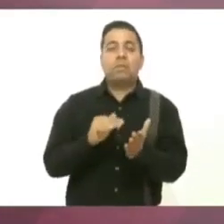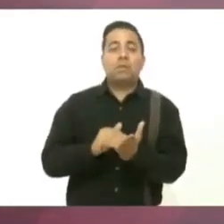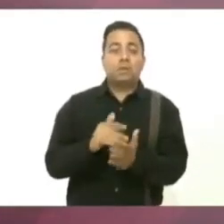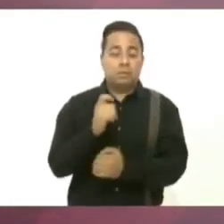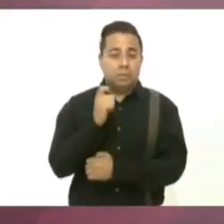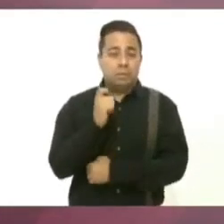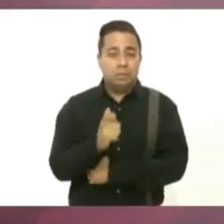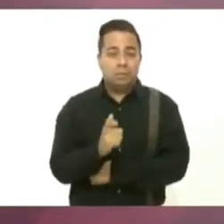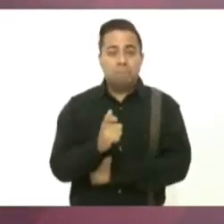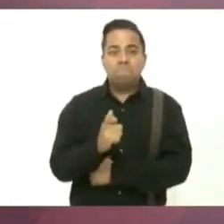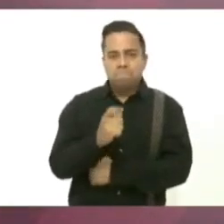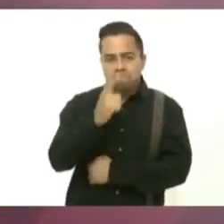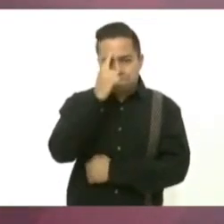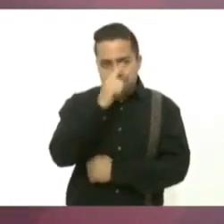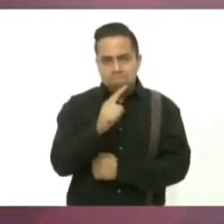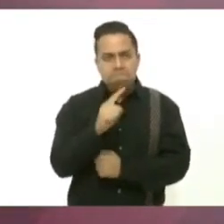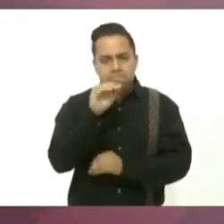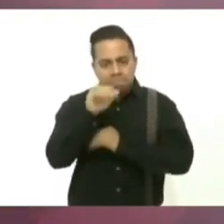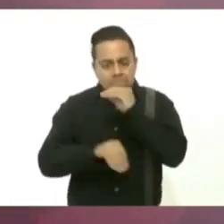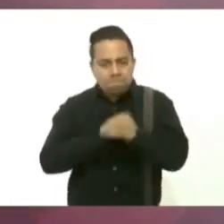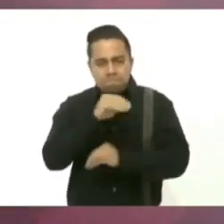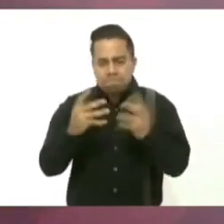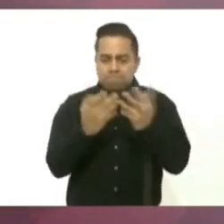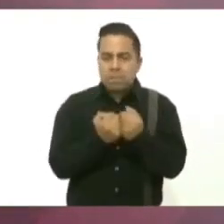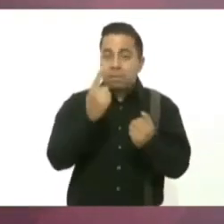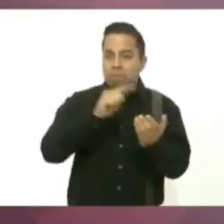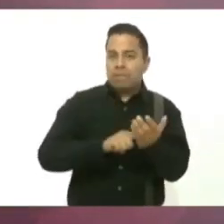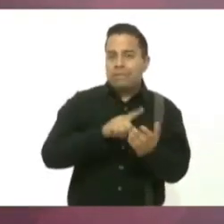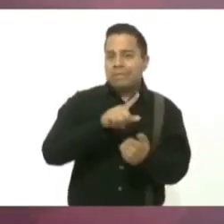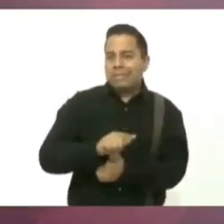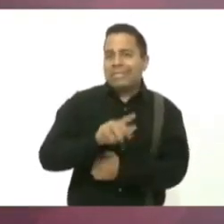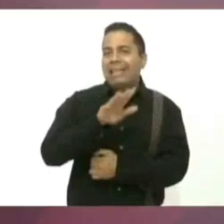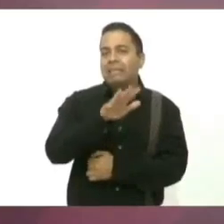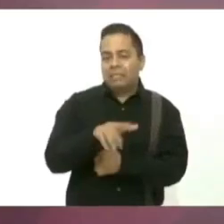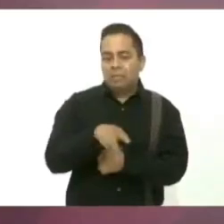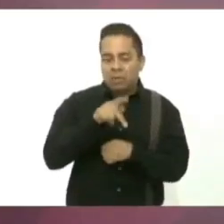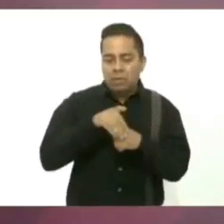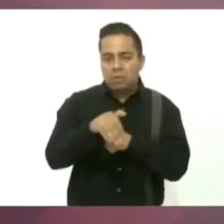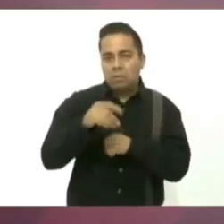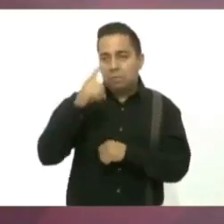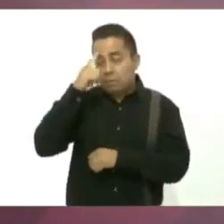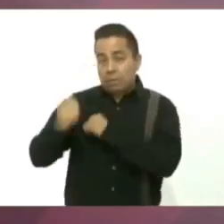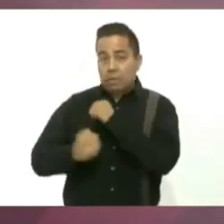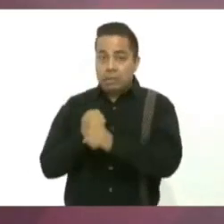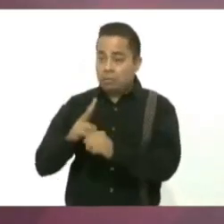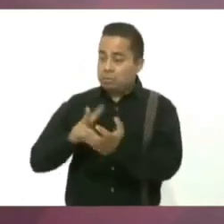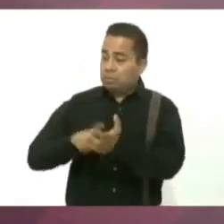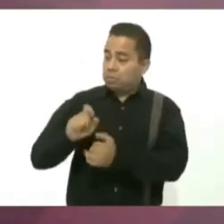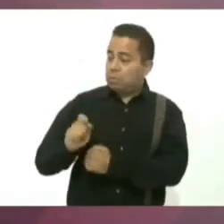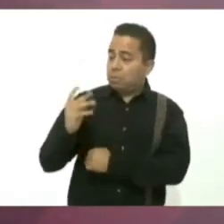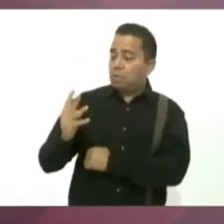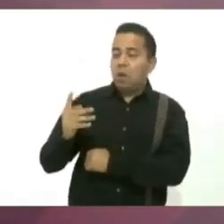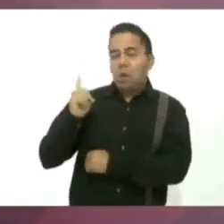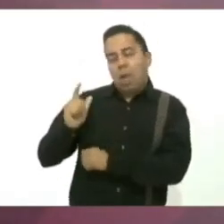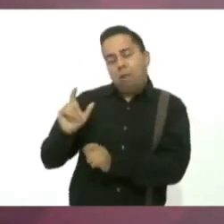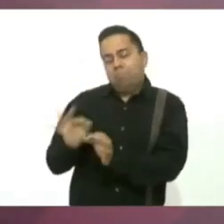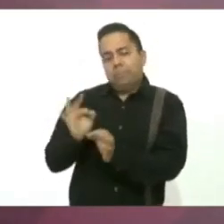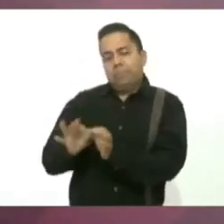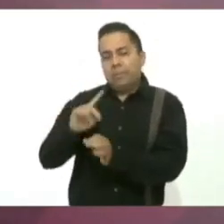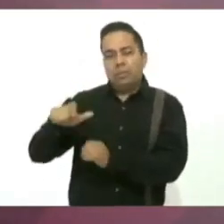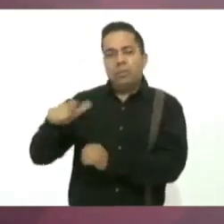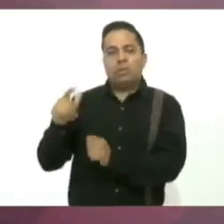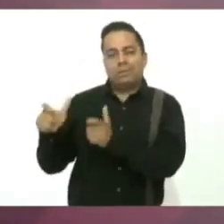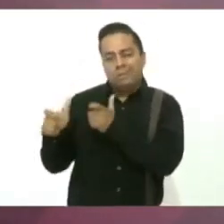pesos para poder construir 1.075 kilómetros. Hacia el 2024 estaríamos terminando 112